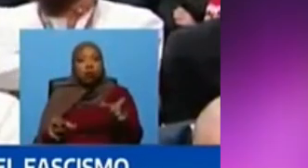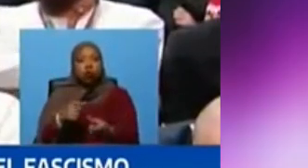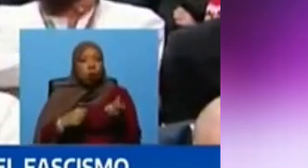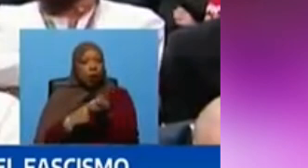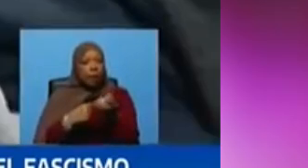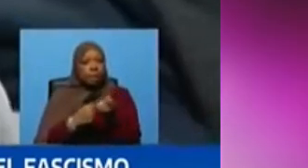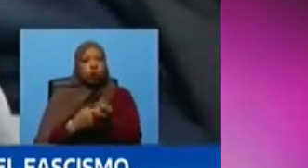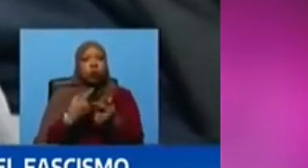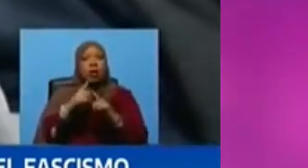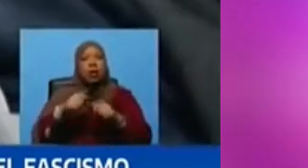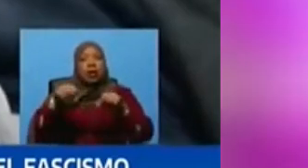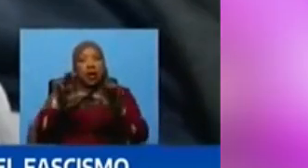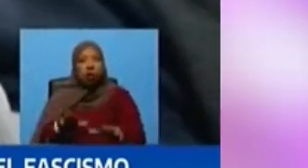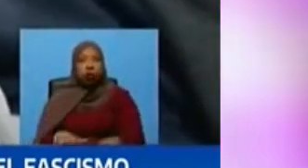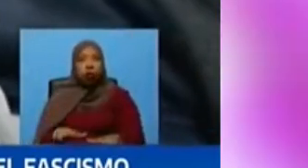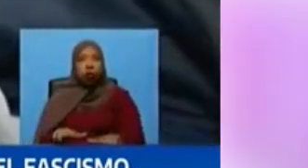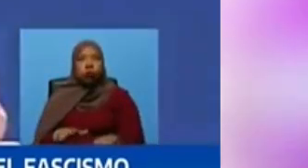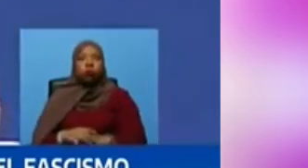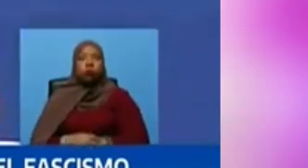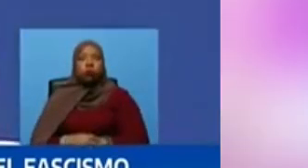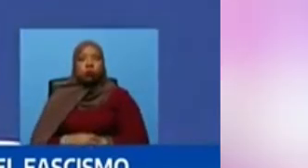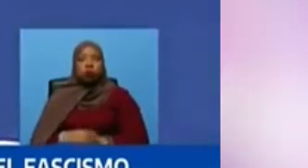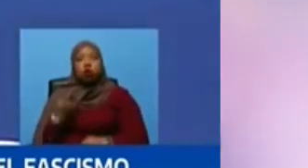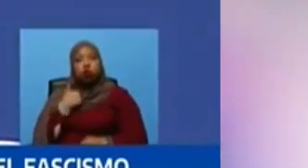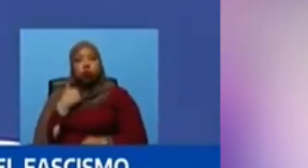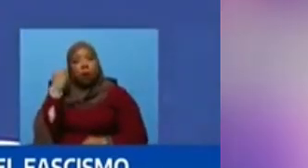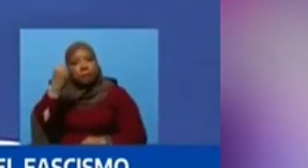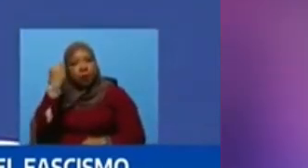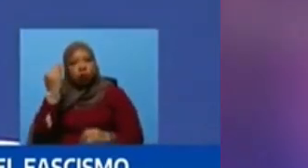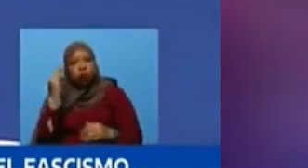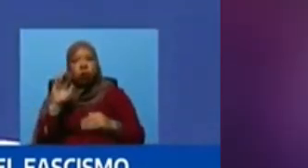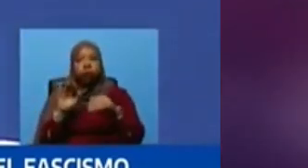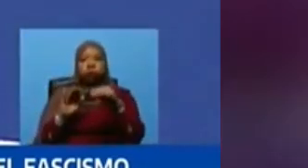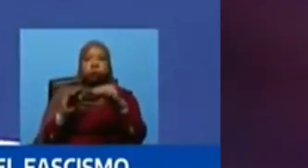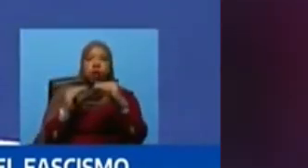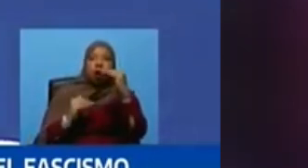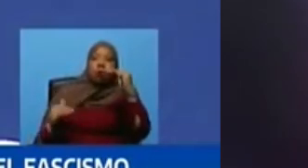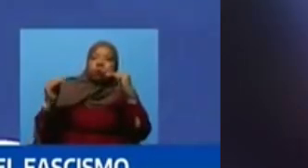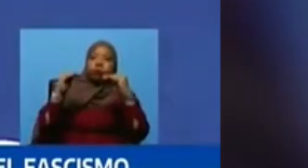la República. Yo he hecho esa comparación.